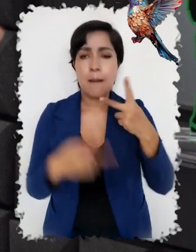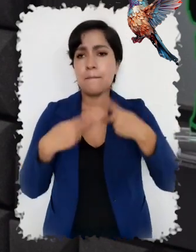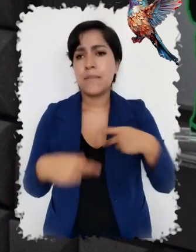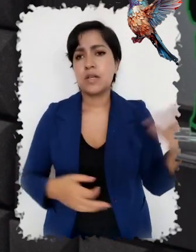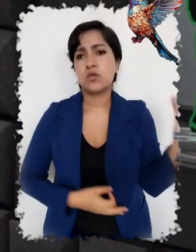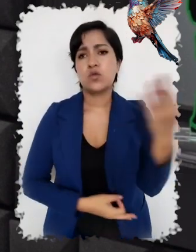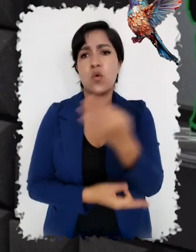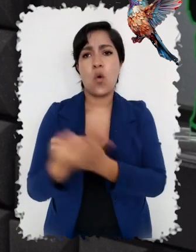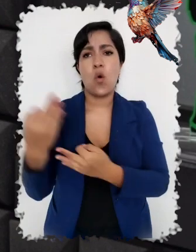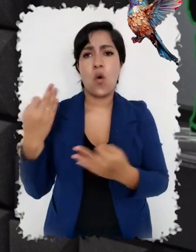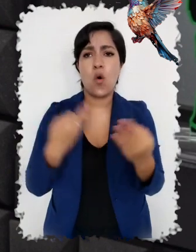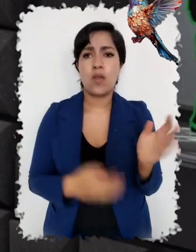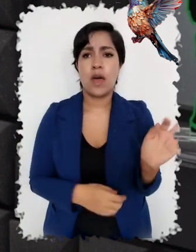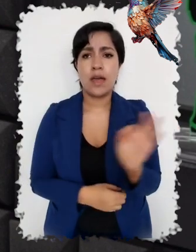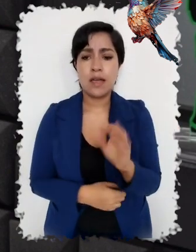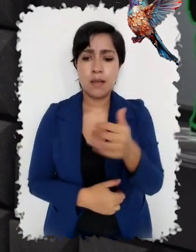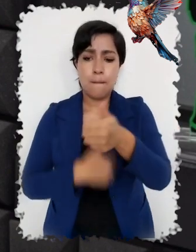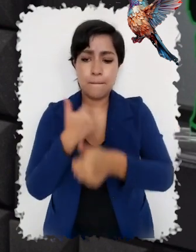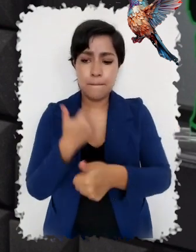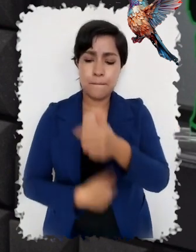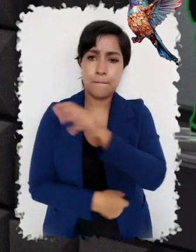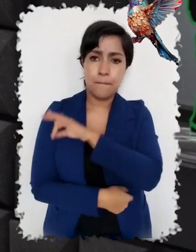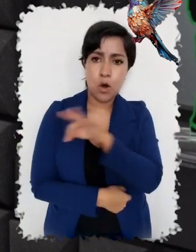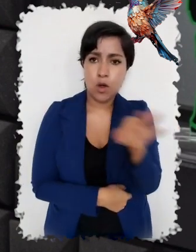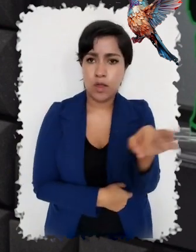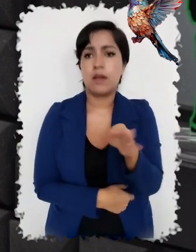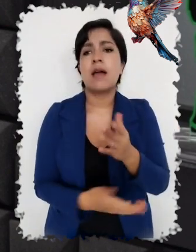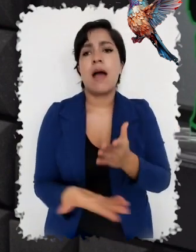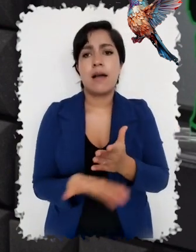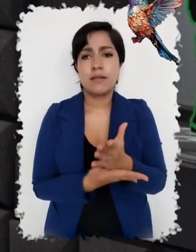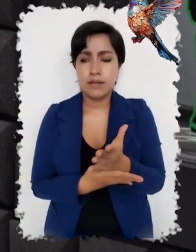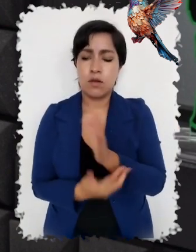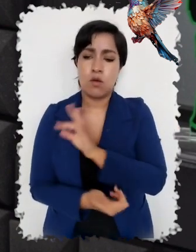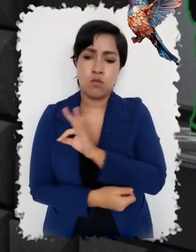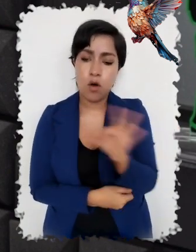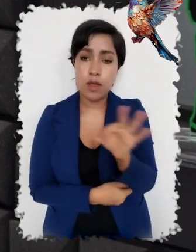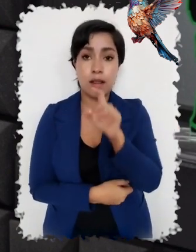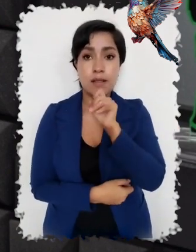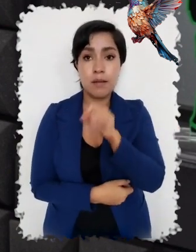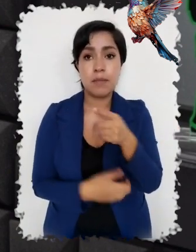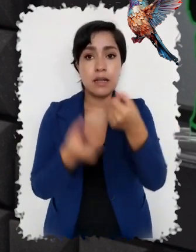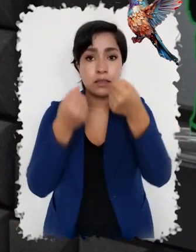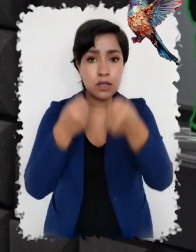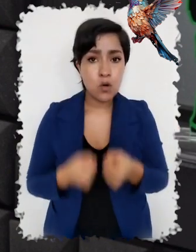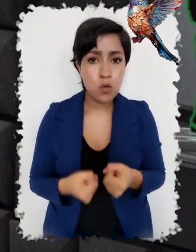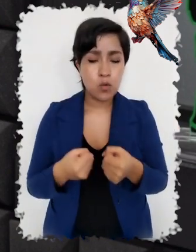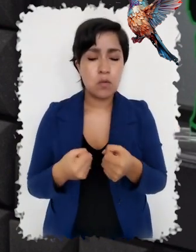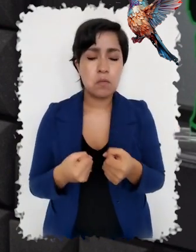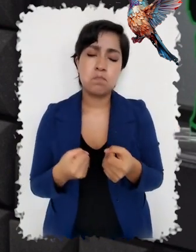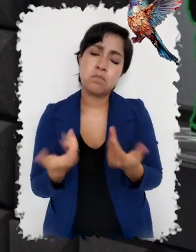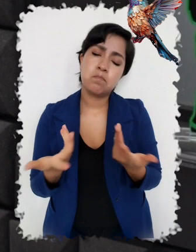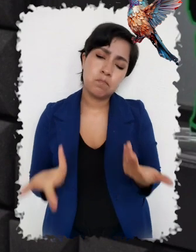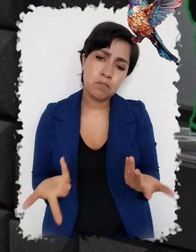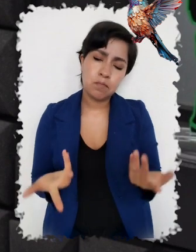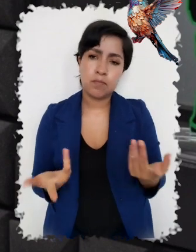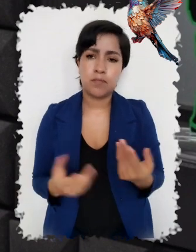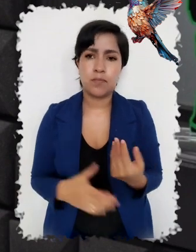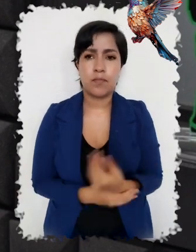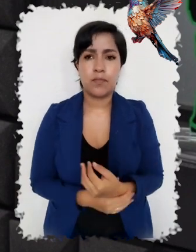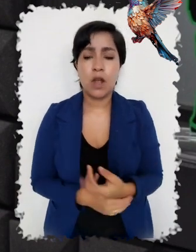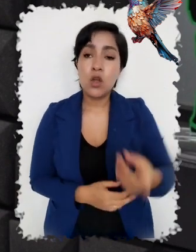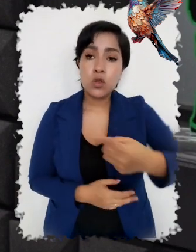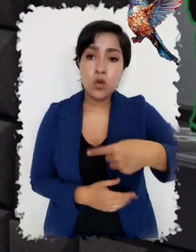que todas las personas eh puedan puedan participar puedan acceder eh seguramente estamos eh eh